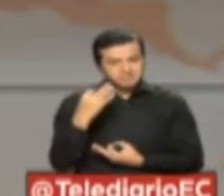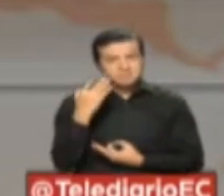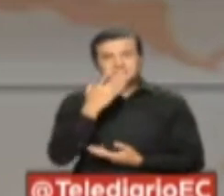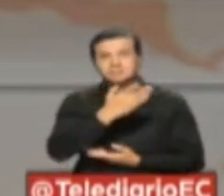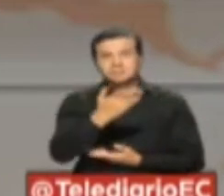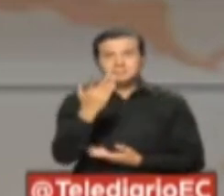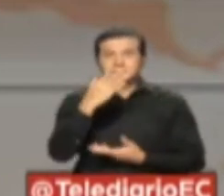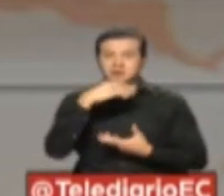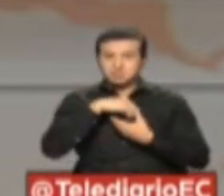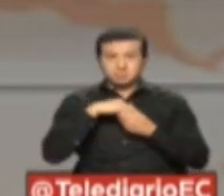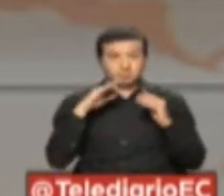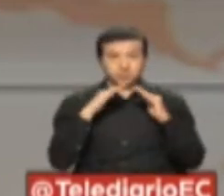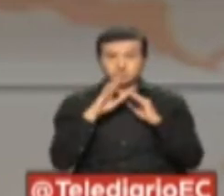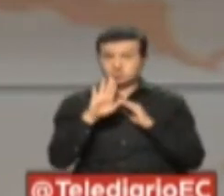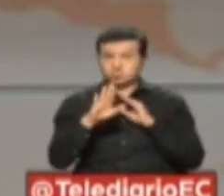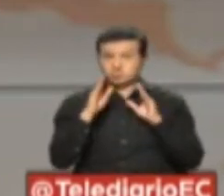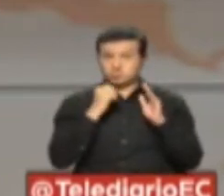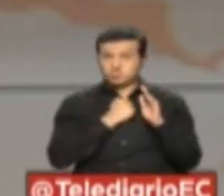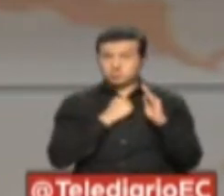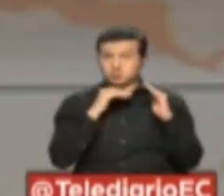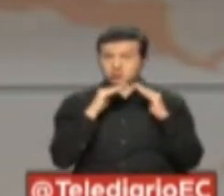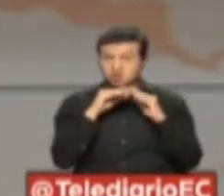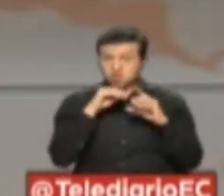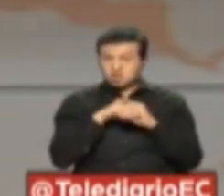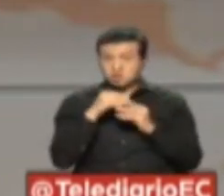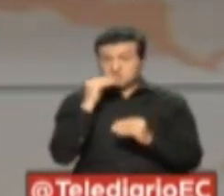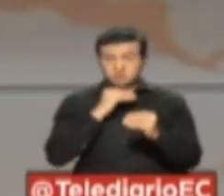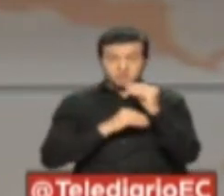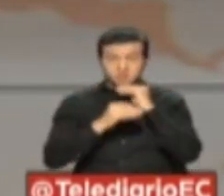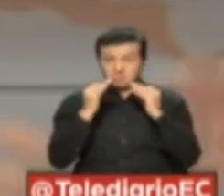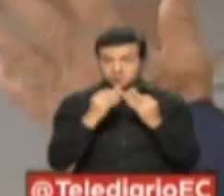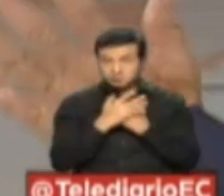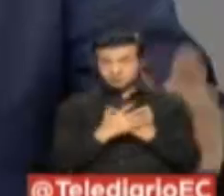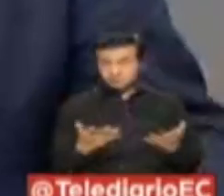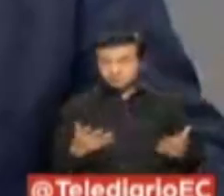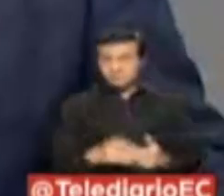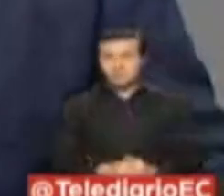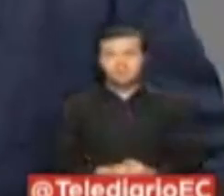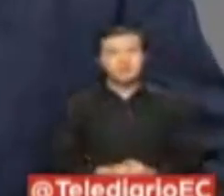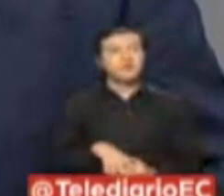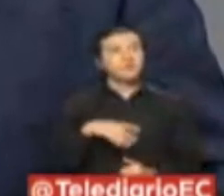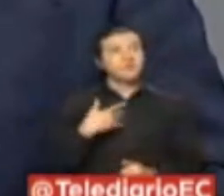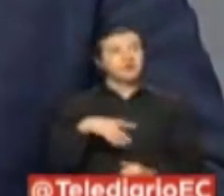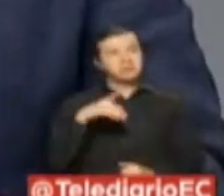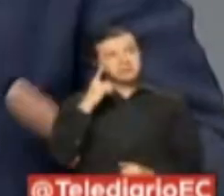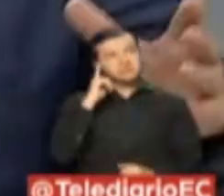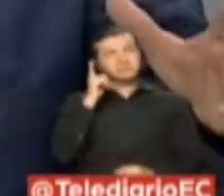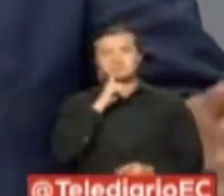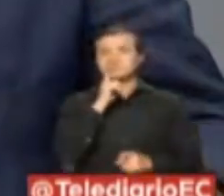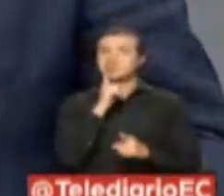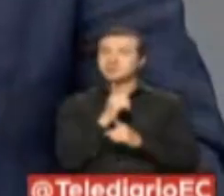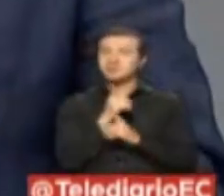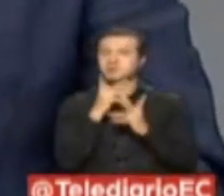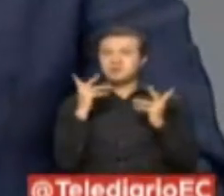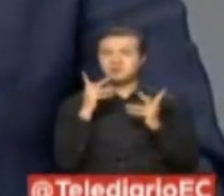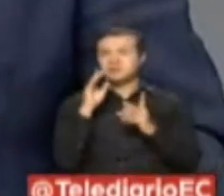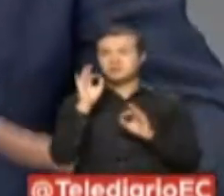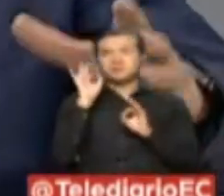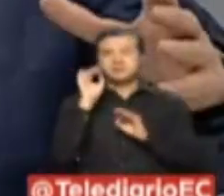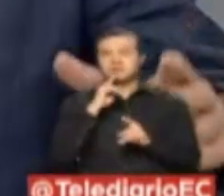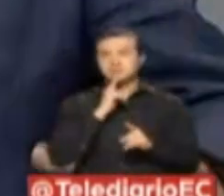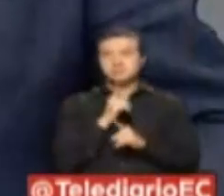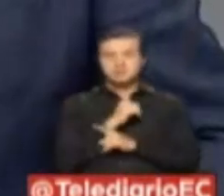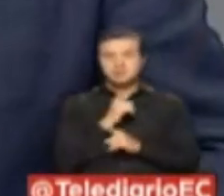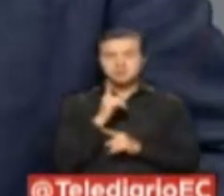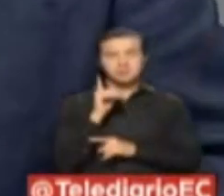hacerlo en su casa que puedan gozar de la comida también bueno imaginamos claro por supuesto que estamos hablando de una riqueza